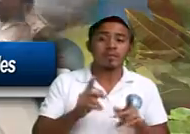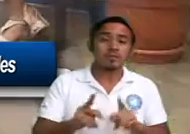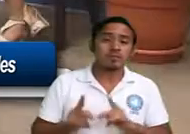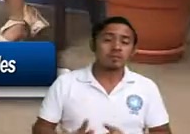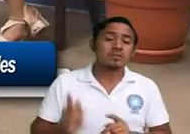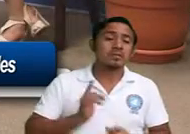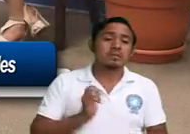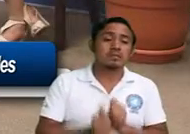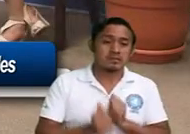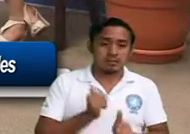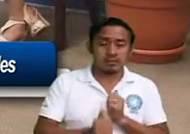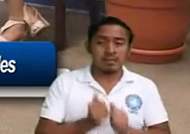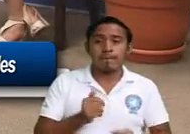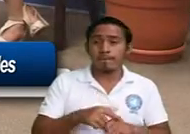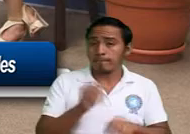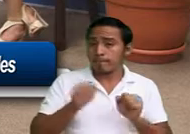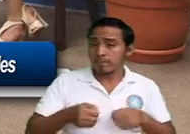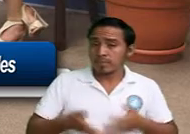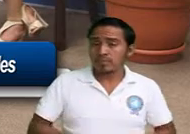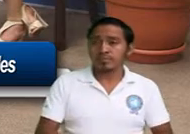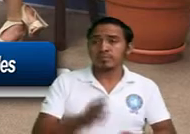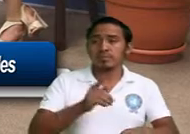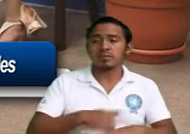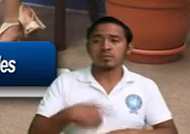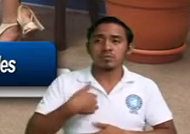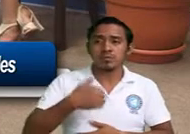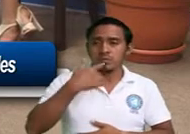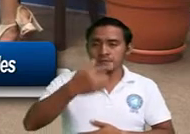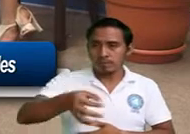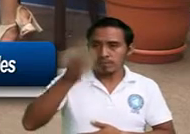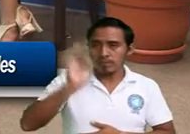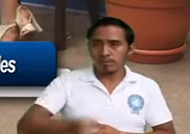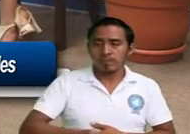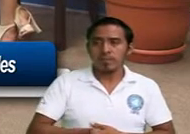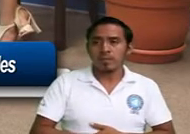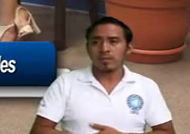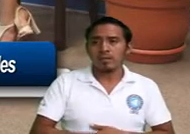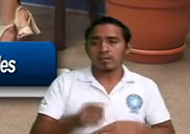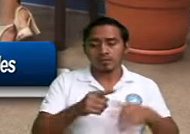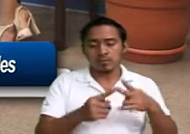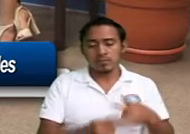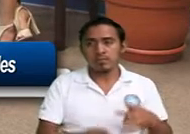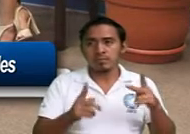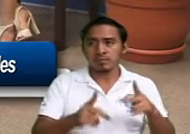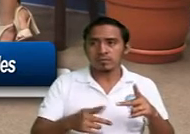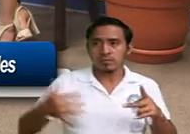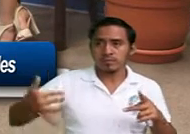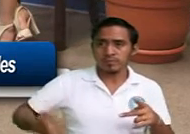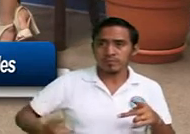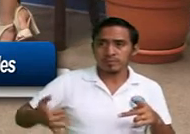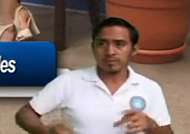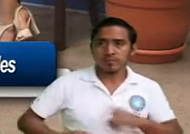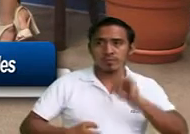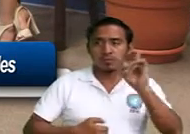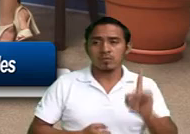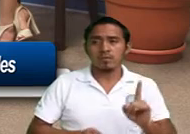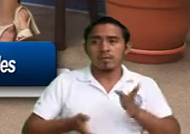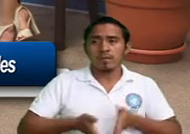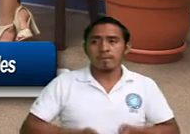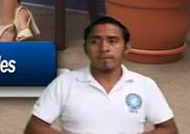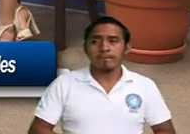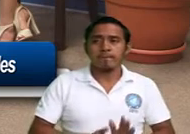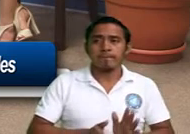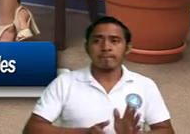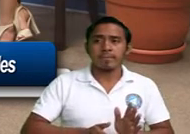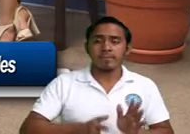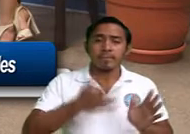tiene riesgo de parto prematuro, yo garantizo que de 2 pacientes a las que yo le pongo esa inyección, uno de los bebitos probablemente